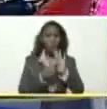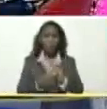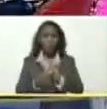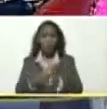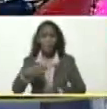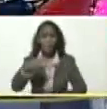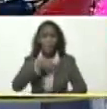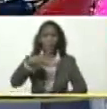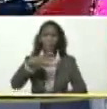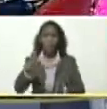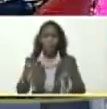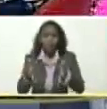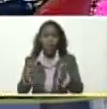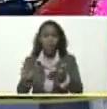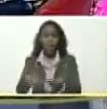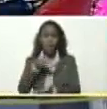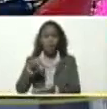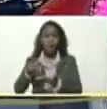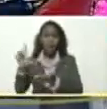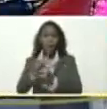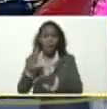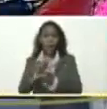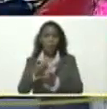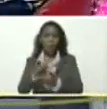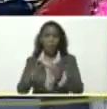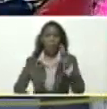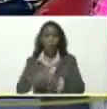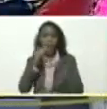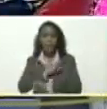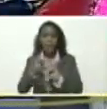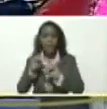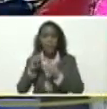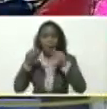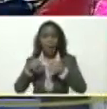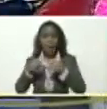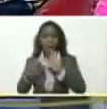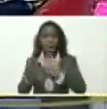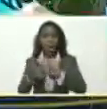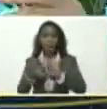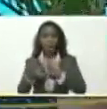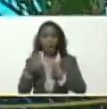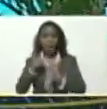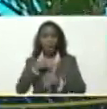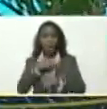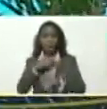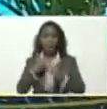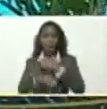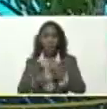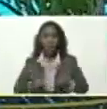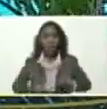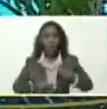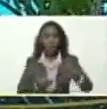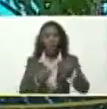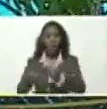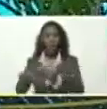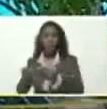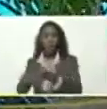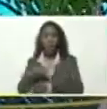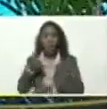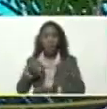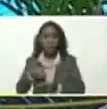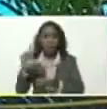premios nacionales del libro. Una vez que terminemos con usted en este pase, vamos a entregar los premios nacionales del libro,